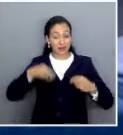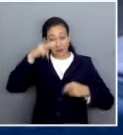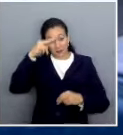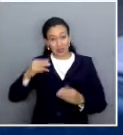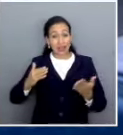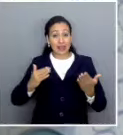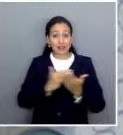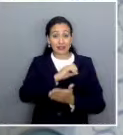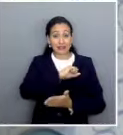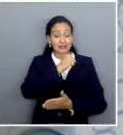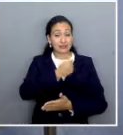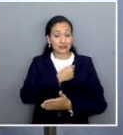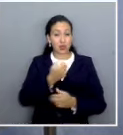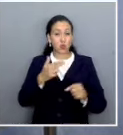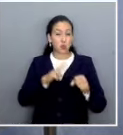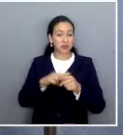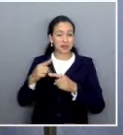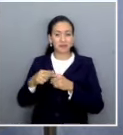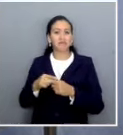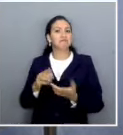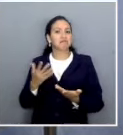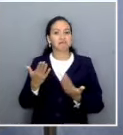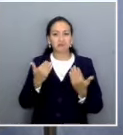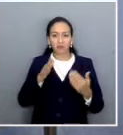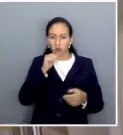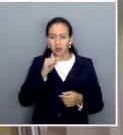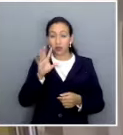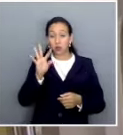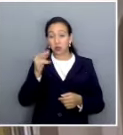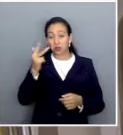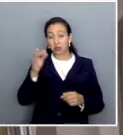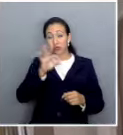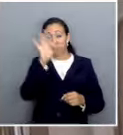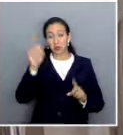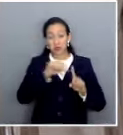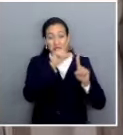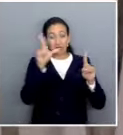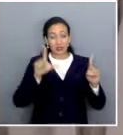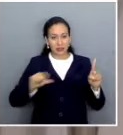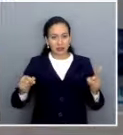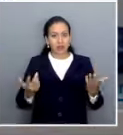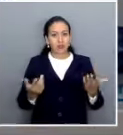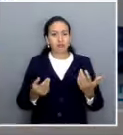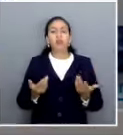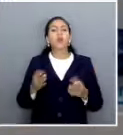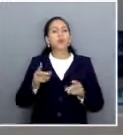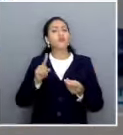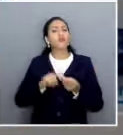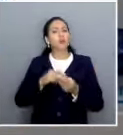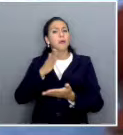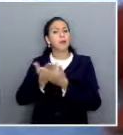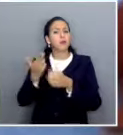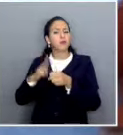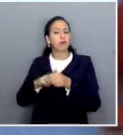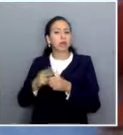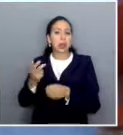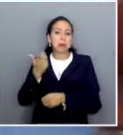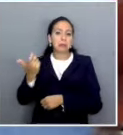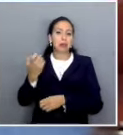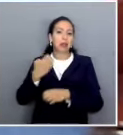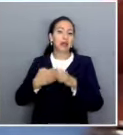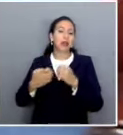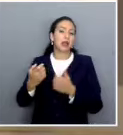que el 48.8% de la población atienda su salud en servicios privados. Con información de José Luis